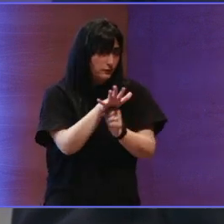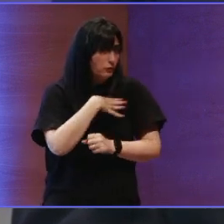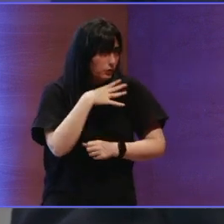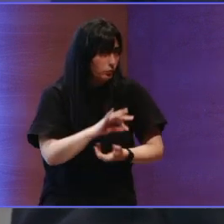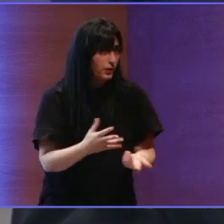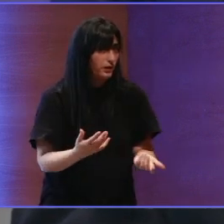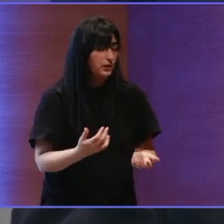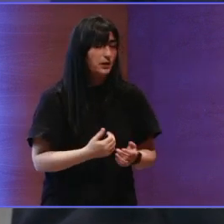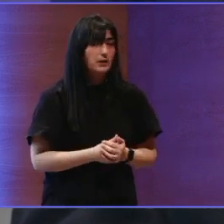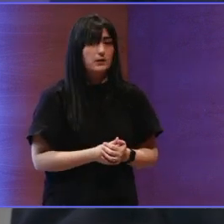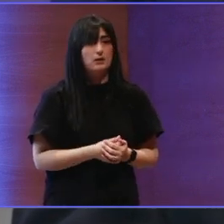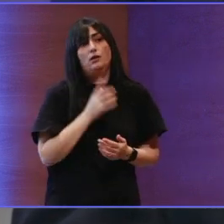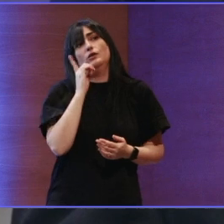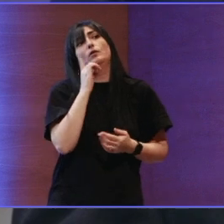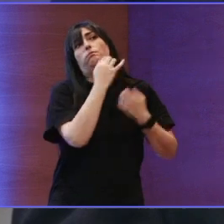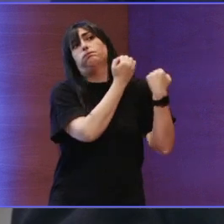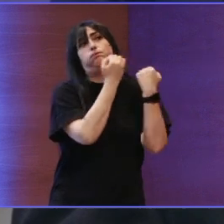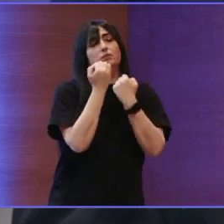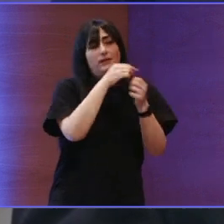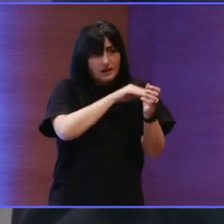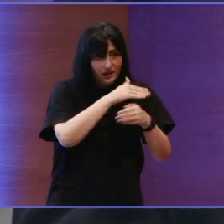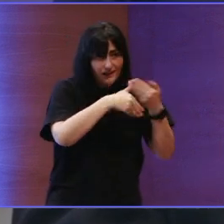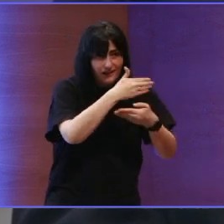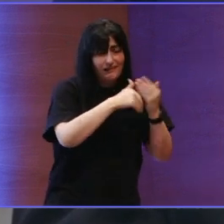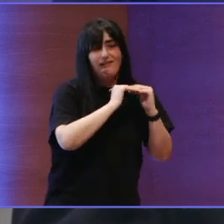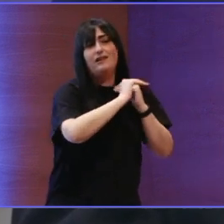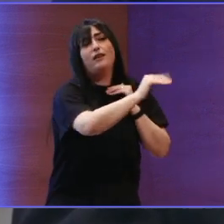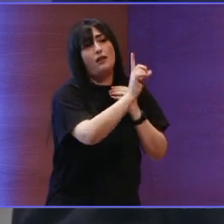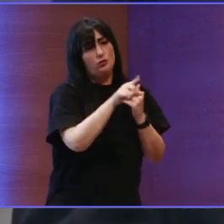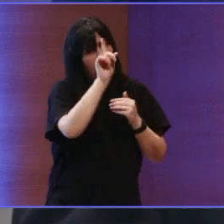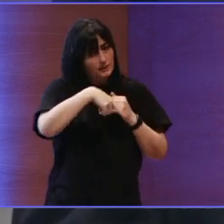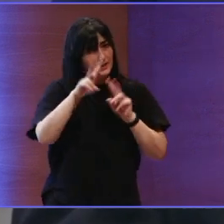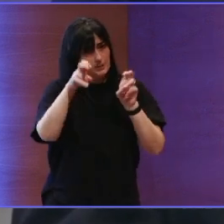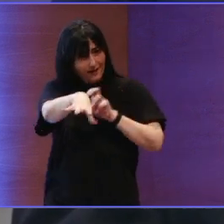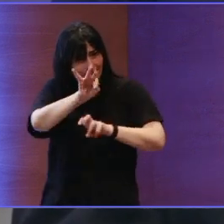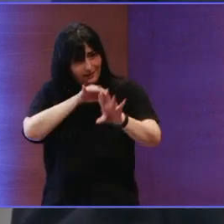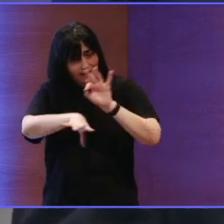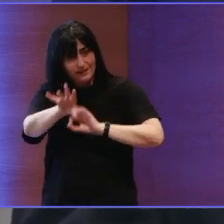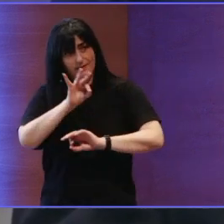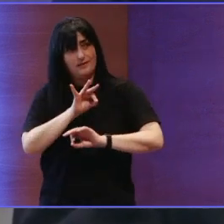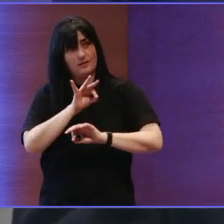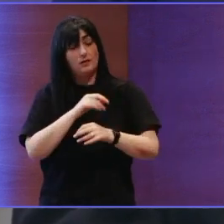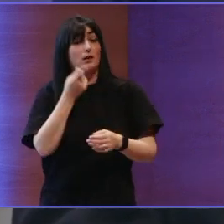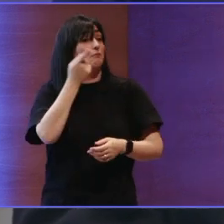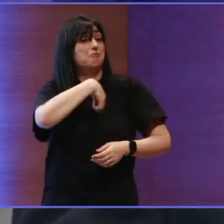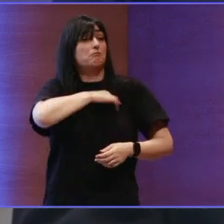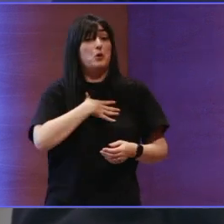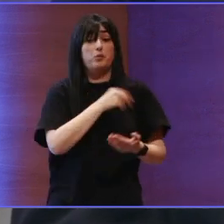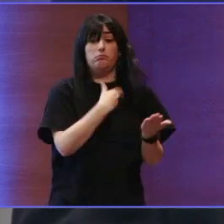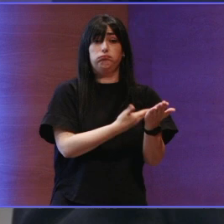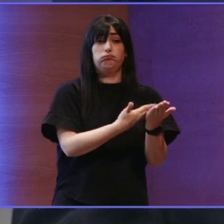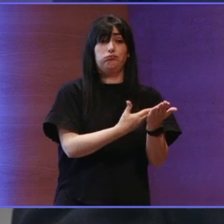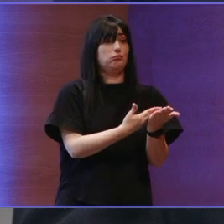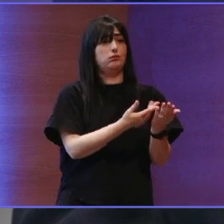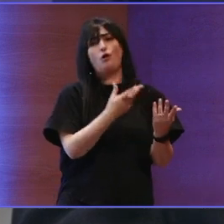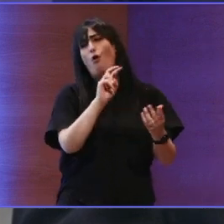es capaz de incidir sobre el resto de los elementos que inciden en las decisiones entonces podemos tener mucha evidencia mucha evaluación